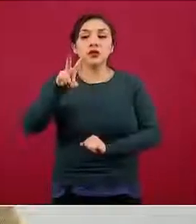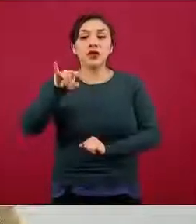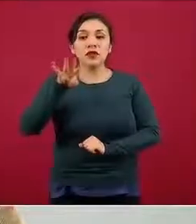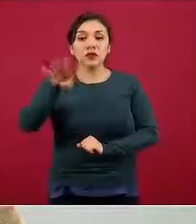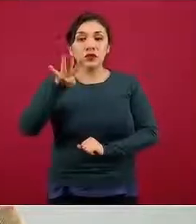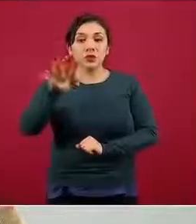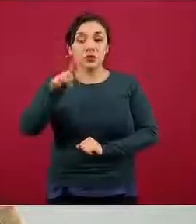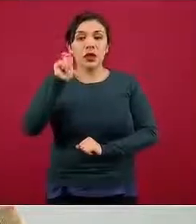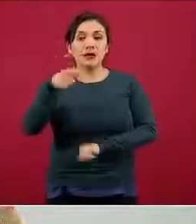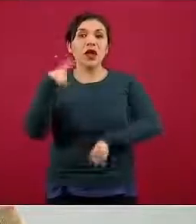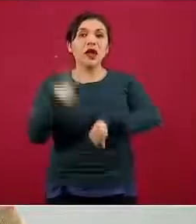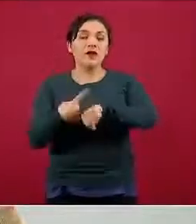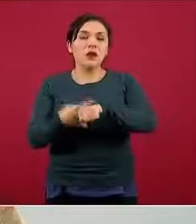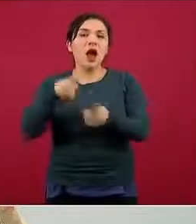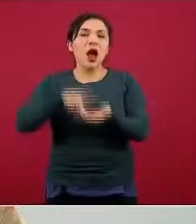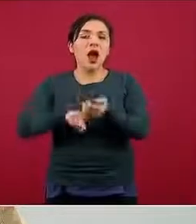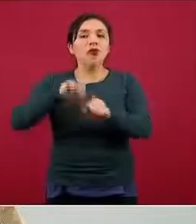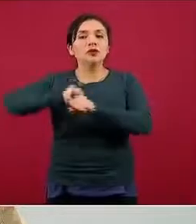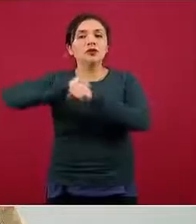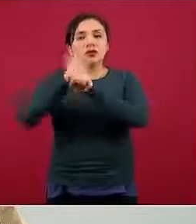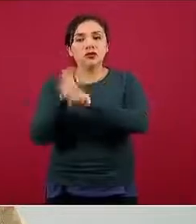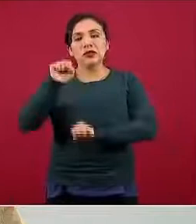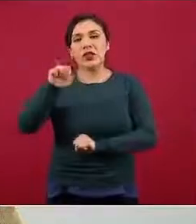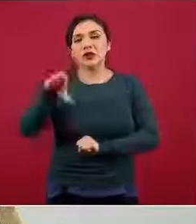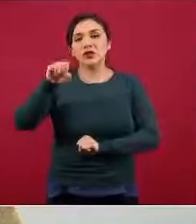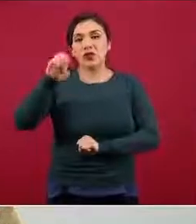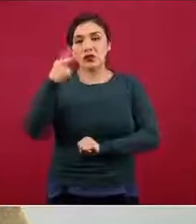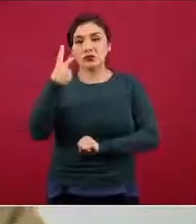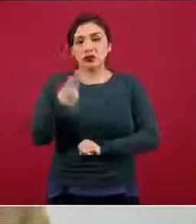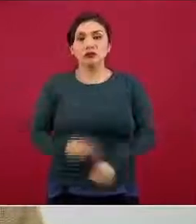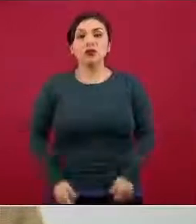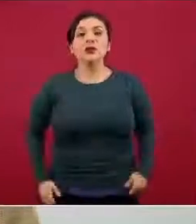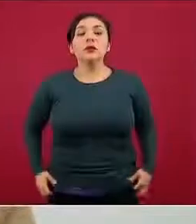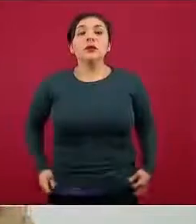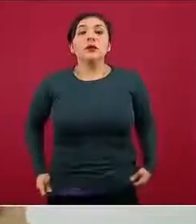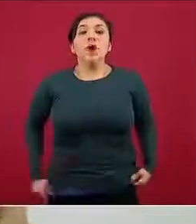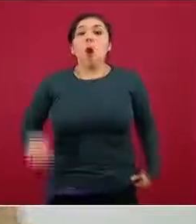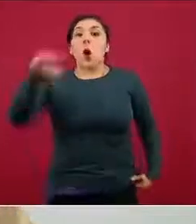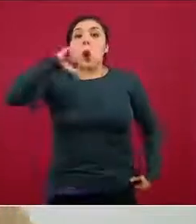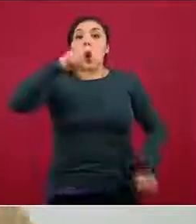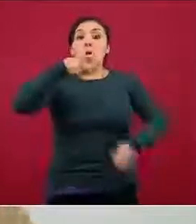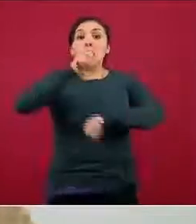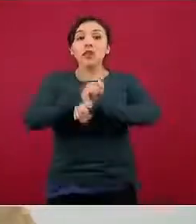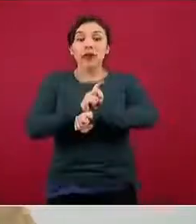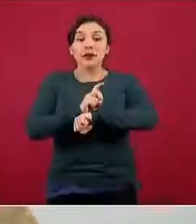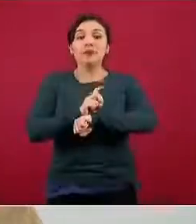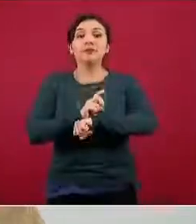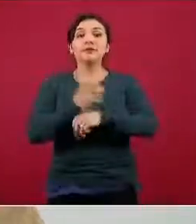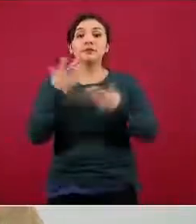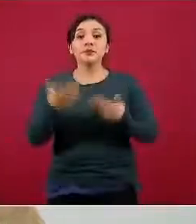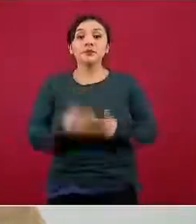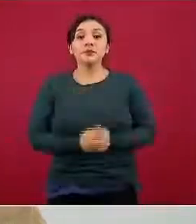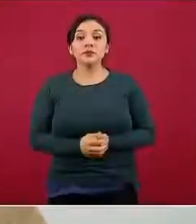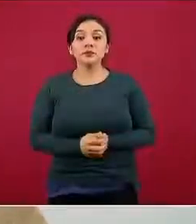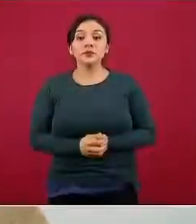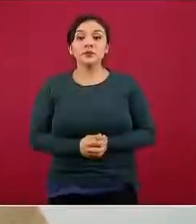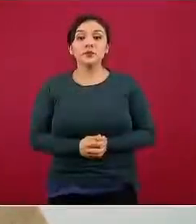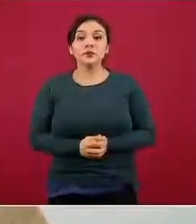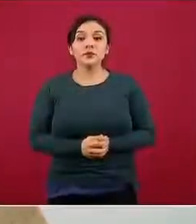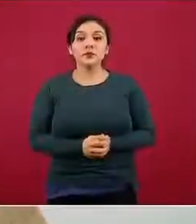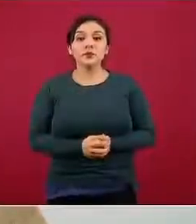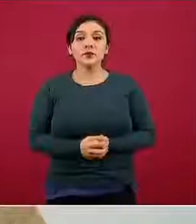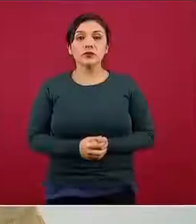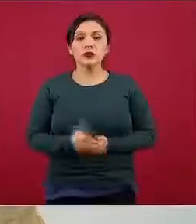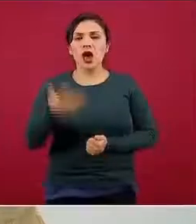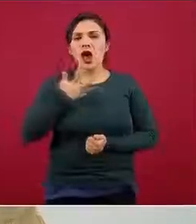COVID-19, la enfermedad causada por el virus SARS-CoV-2. El día de hoy estamos